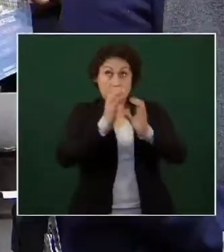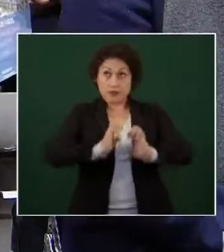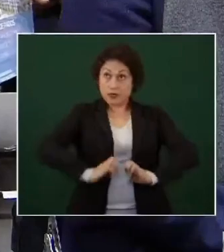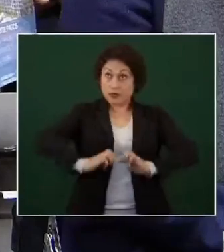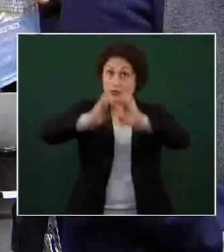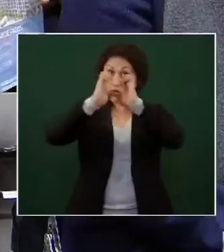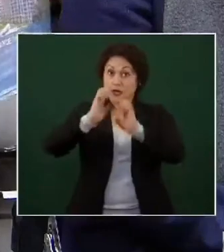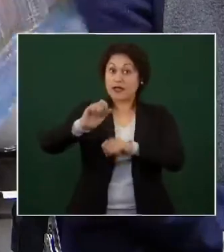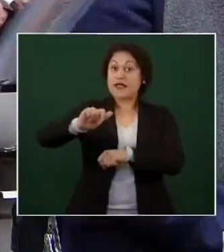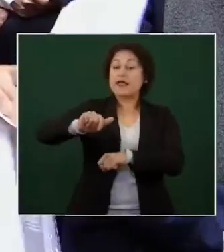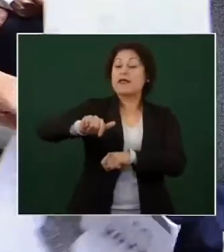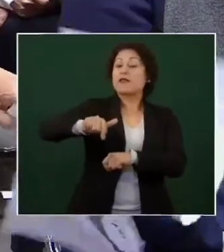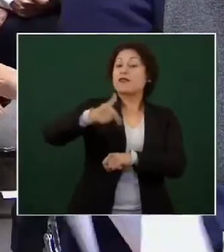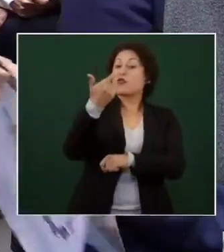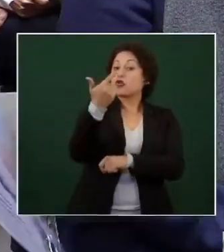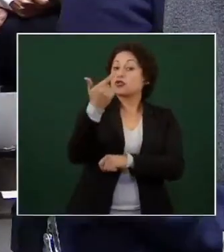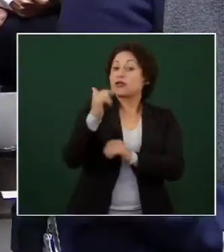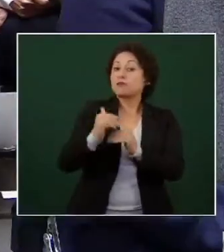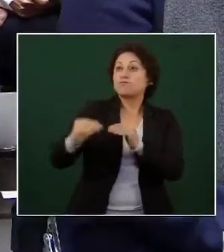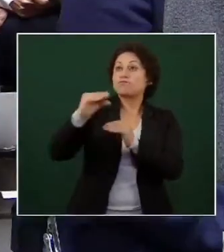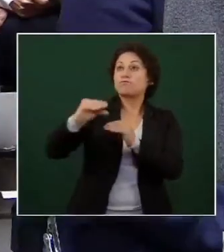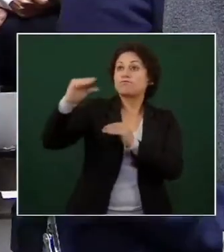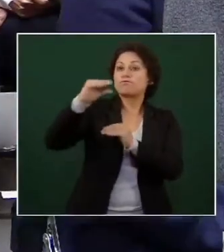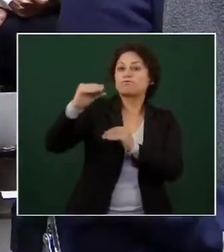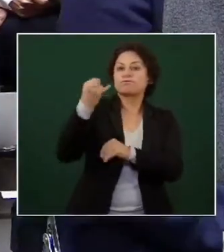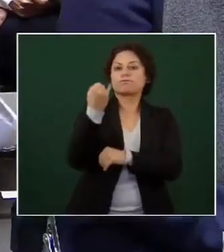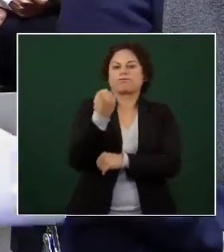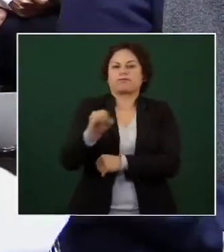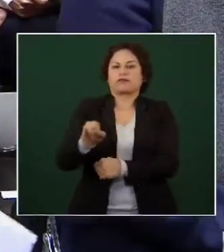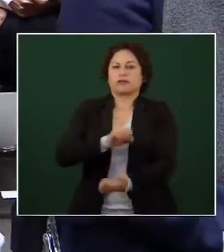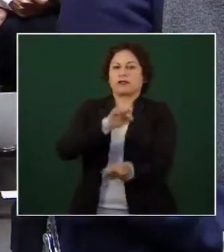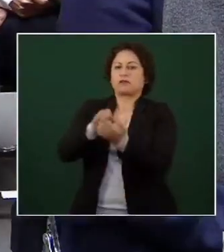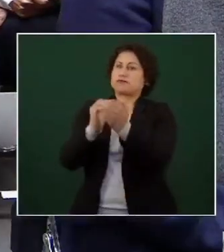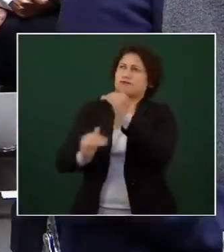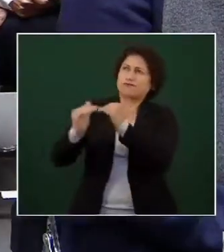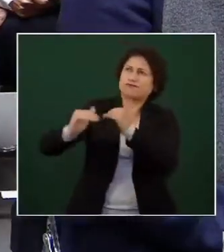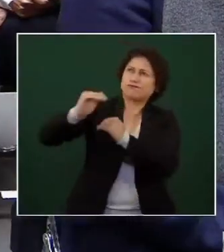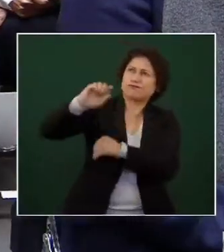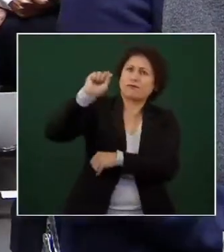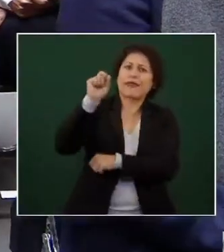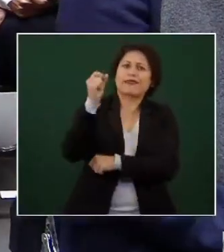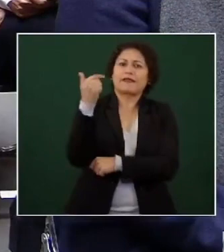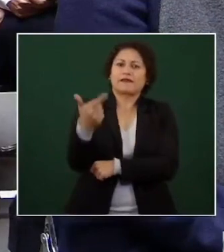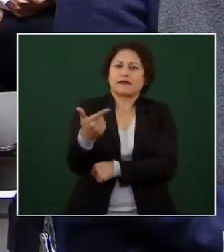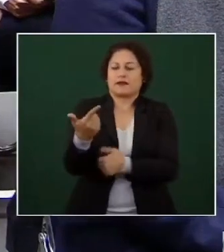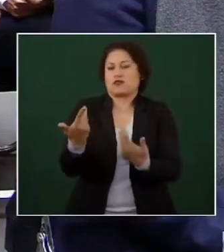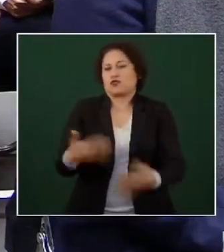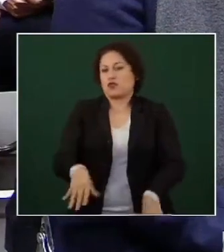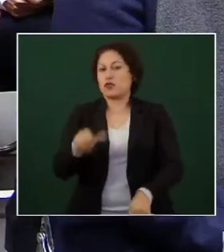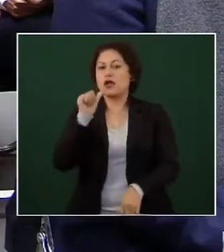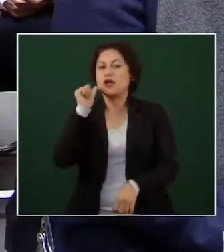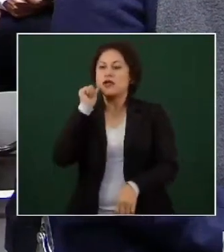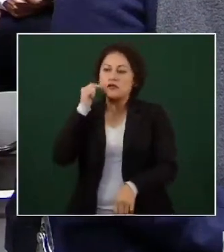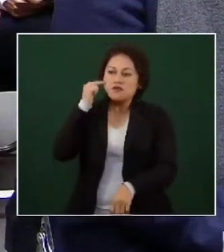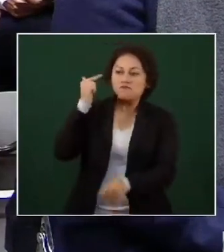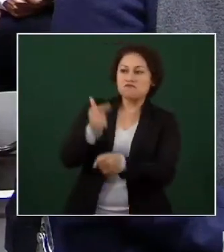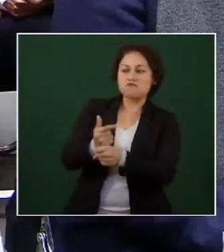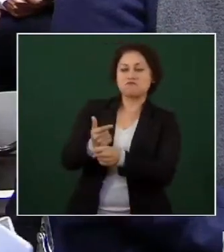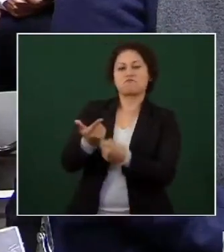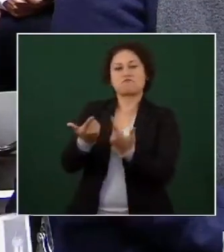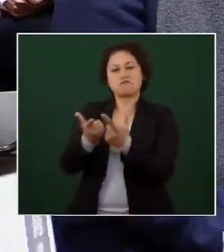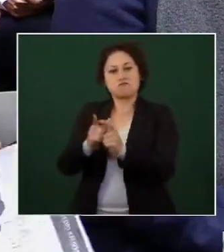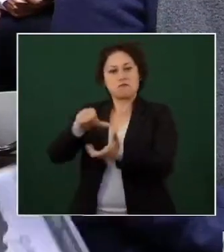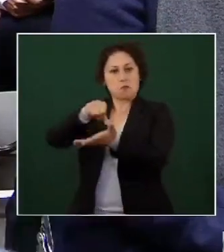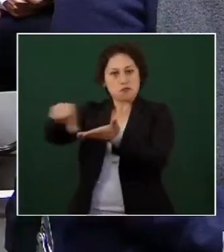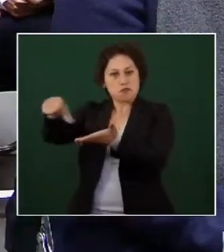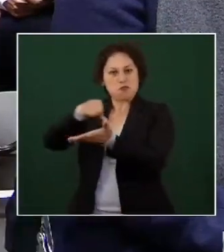el doble, 27 pisos. Ayer hubo el operativo. Pero se sigue también en la defensa de los espacios públicos, de